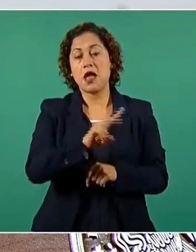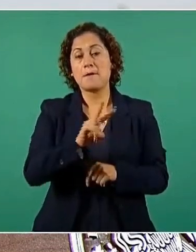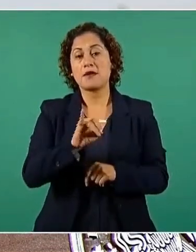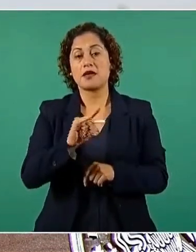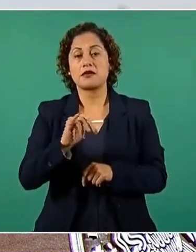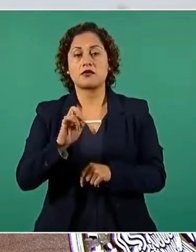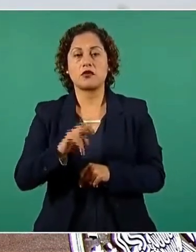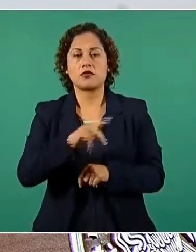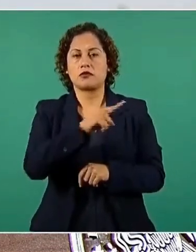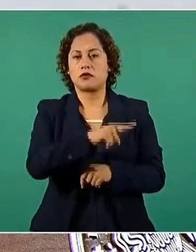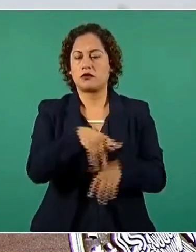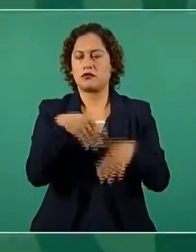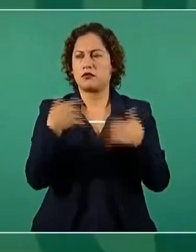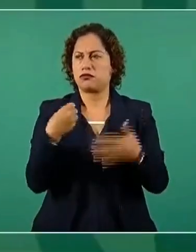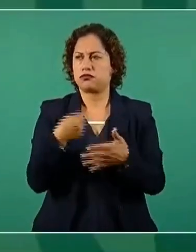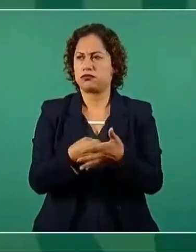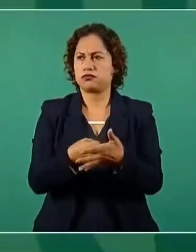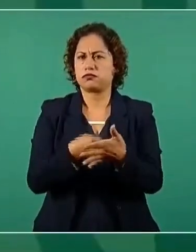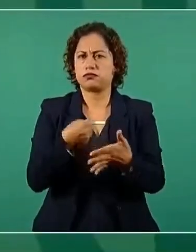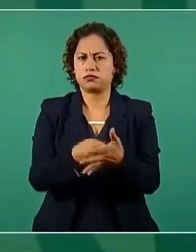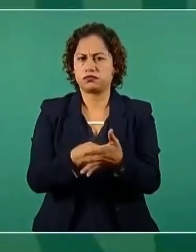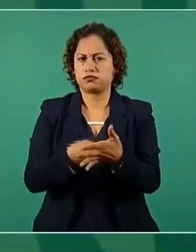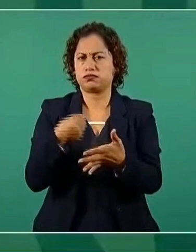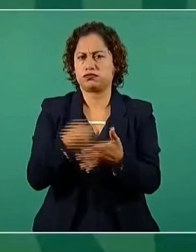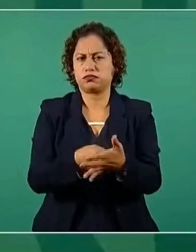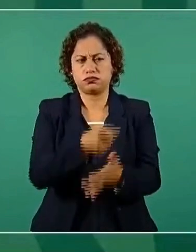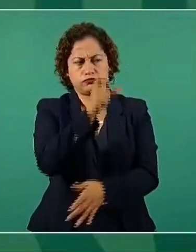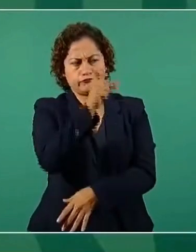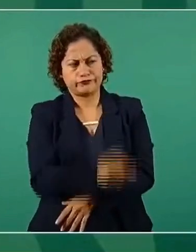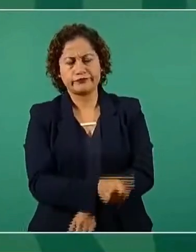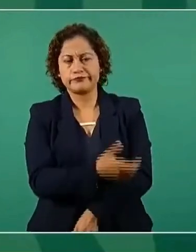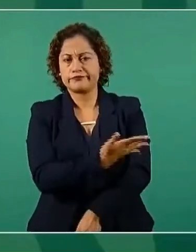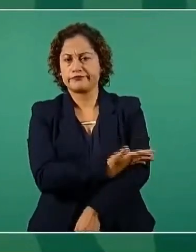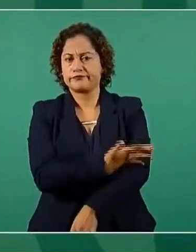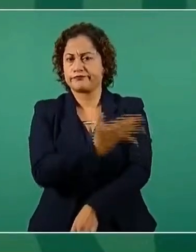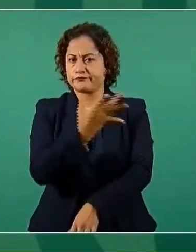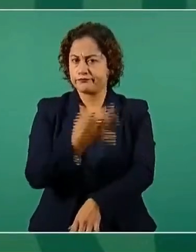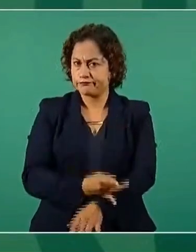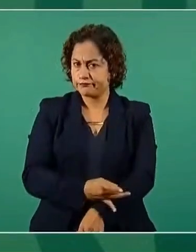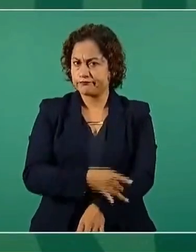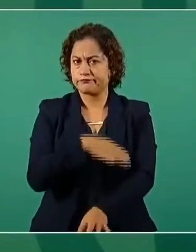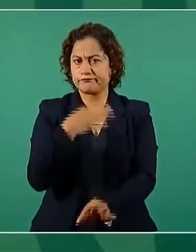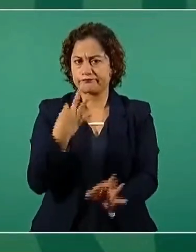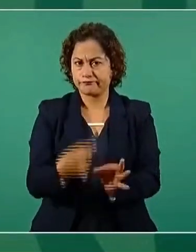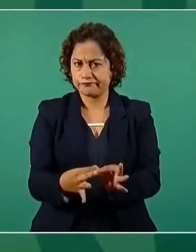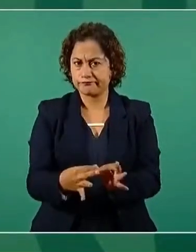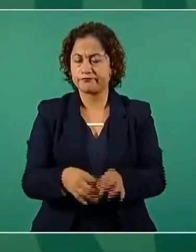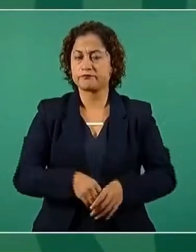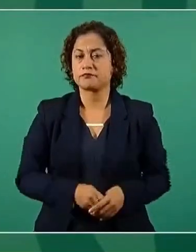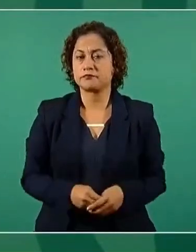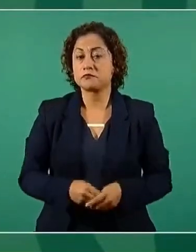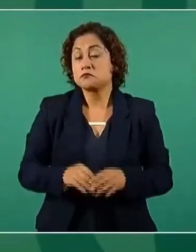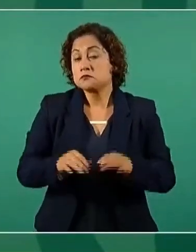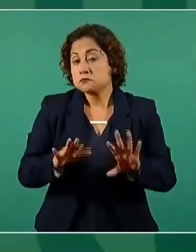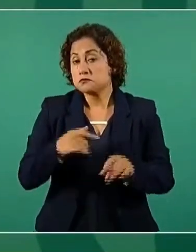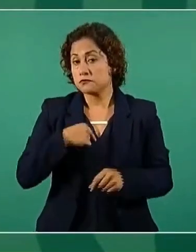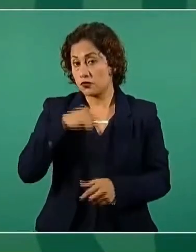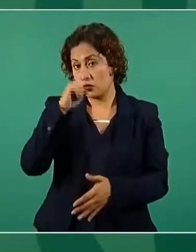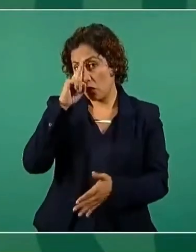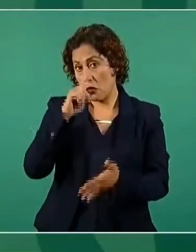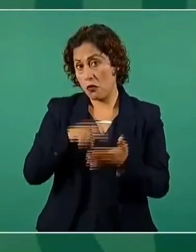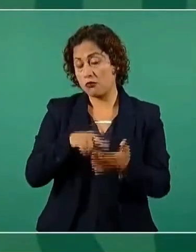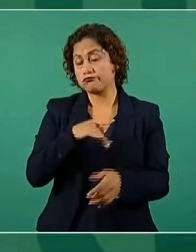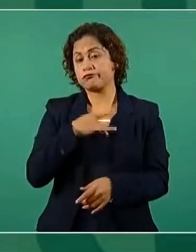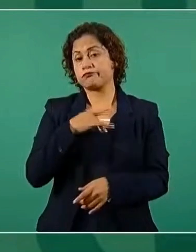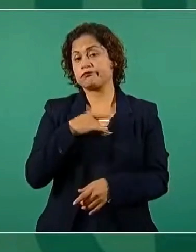luchando, es un hombre honesto, es una gente íntegra y creo que le va a ir muy bien al pueblo